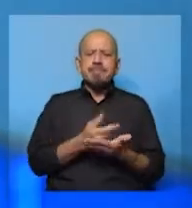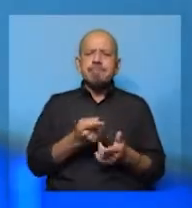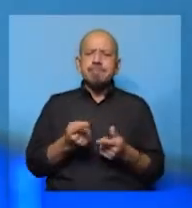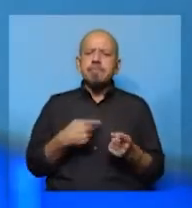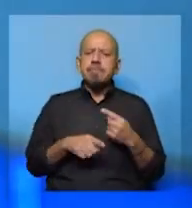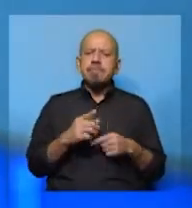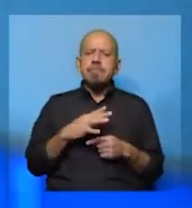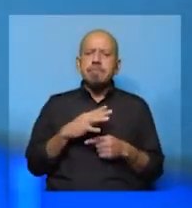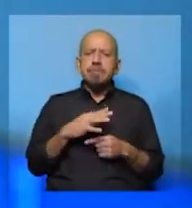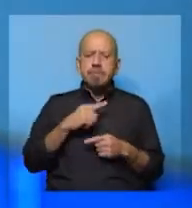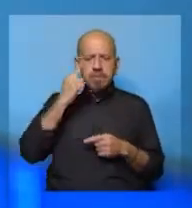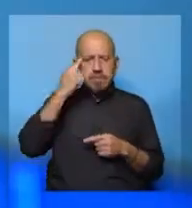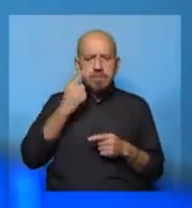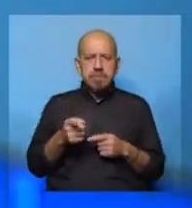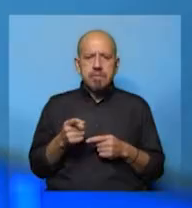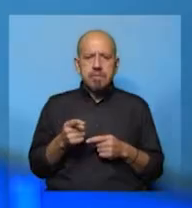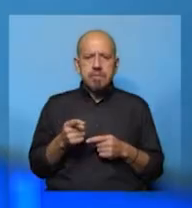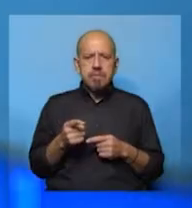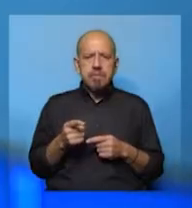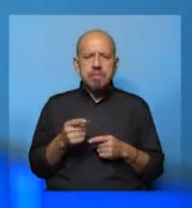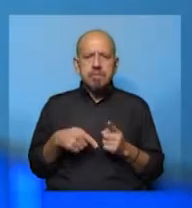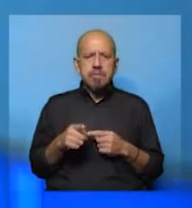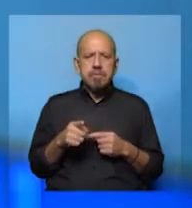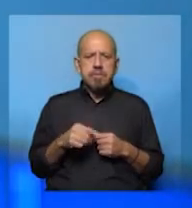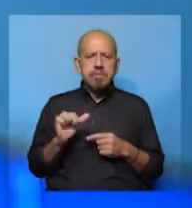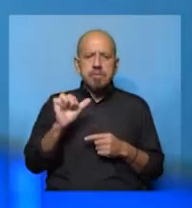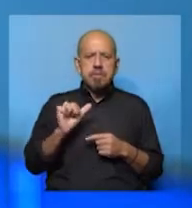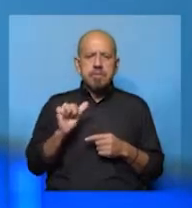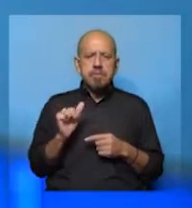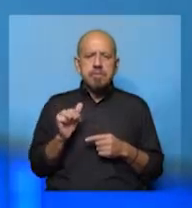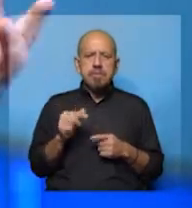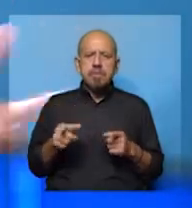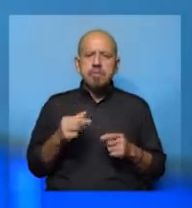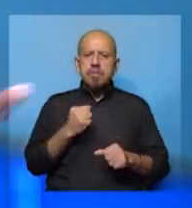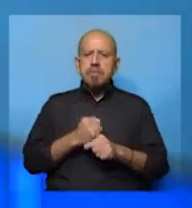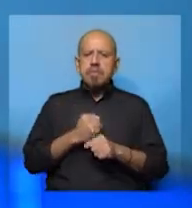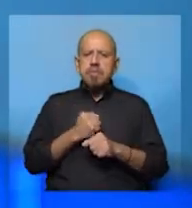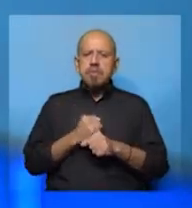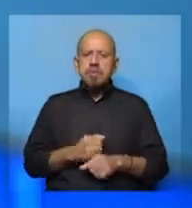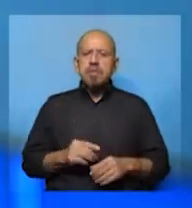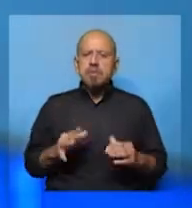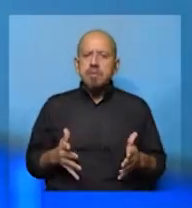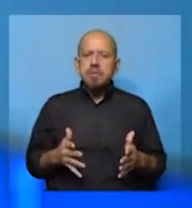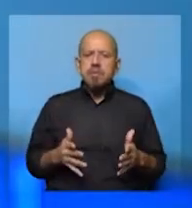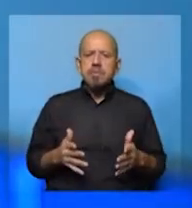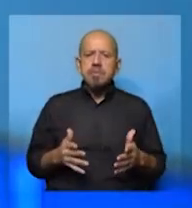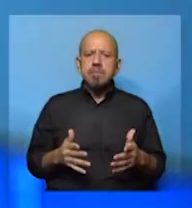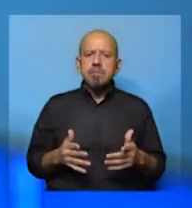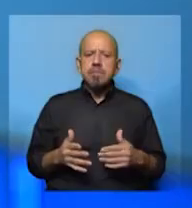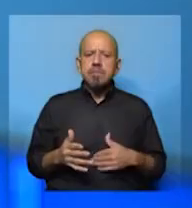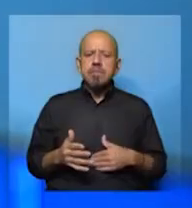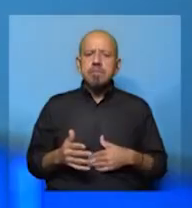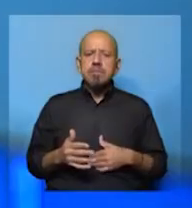pero está pensado desde este los empresarios y los trabajadores qué pasa en en